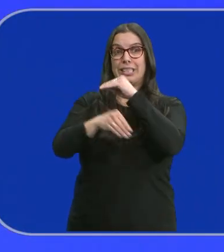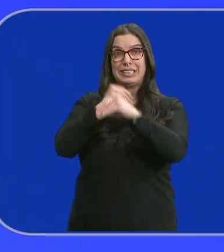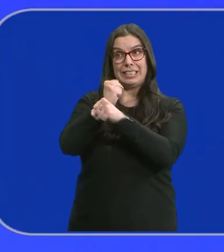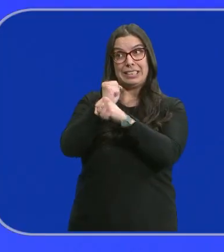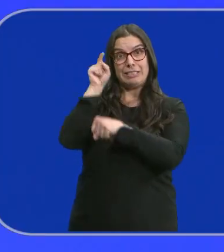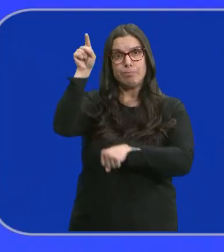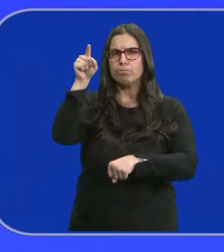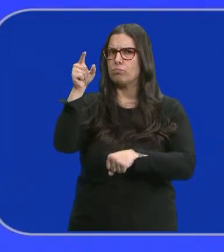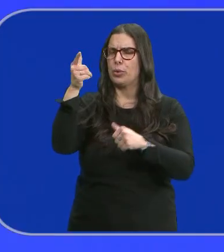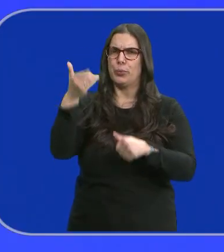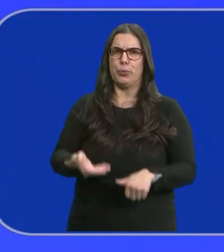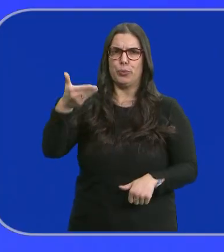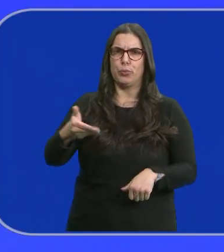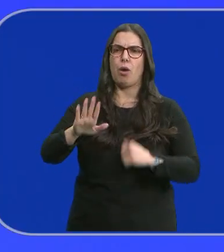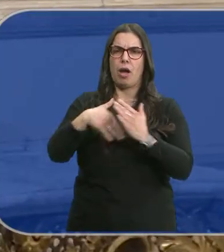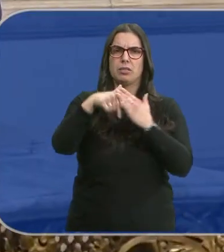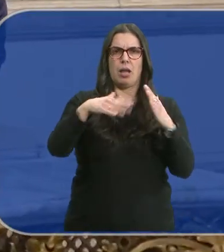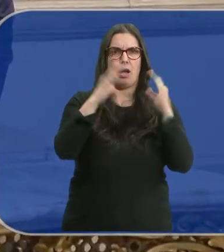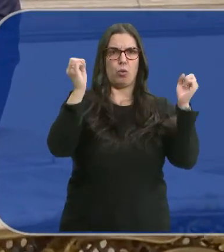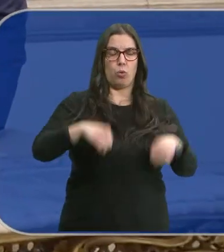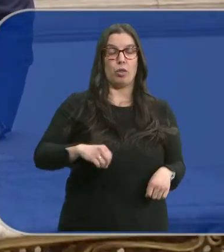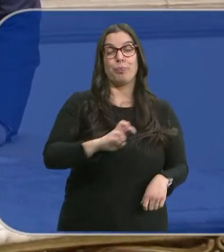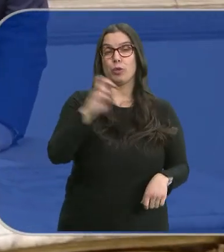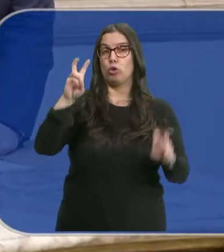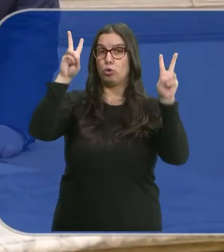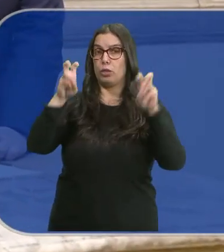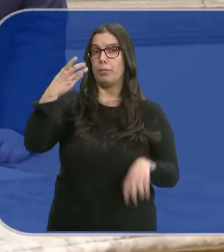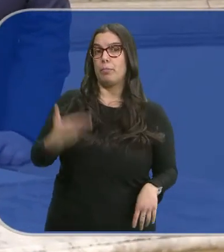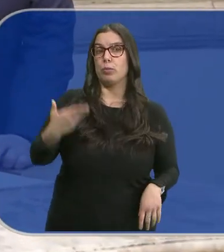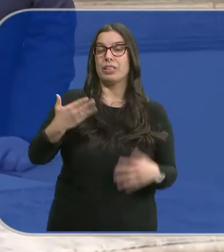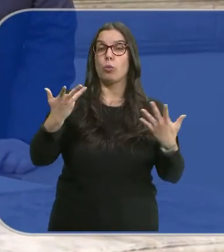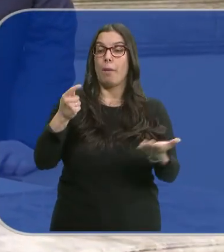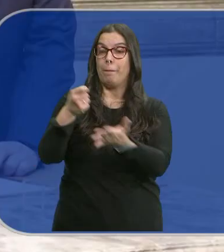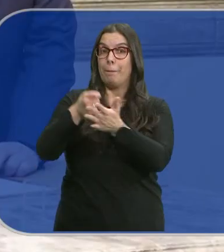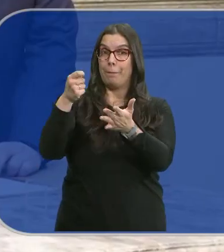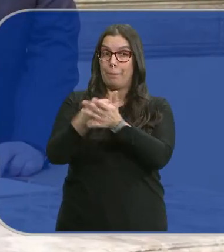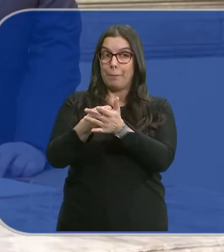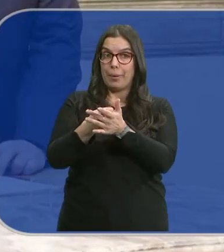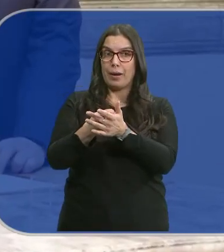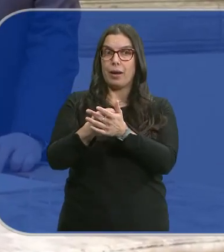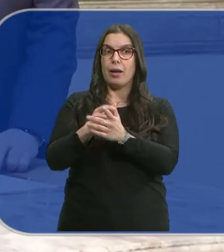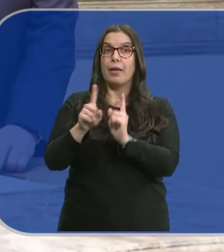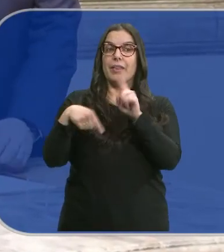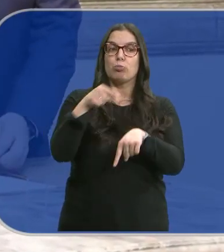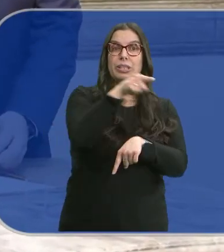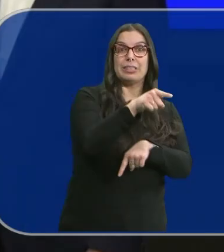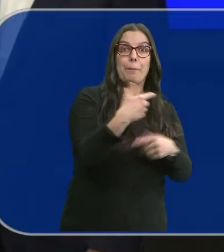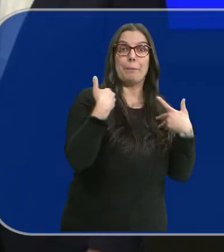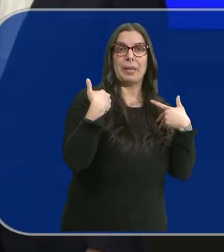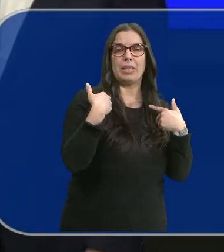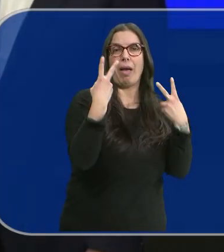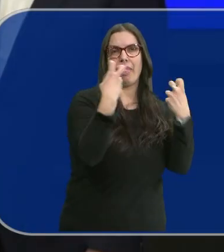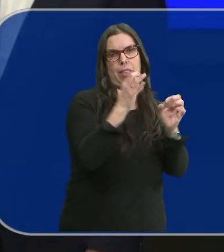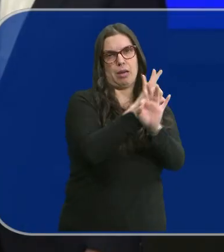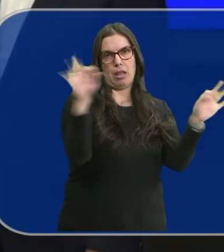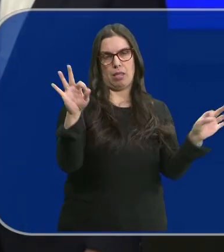impulso necesario, imprescindible para llegar a este acuerdo. Y otra cuestión importante es que las indemnizaciones a las víctimas no tendrán que tributar. Tanto